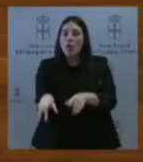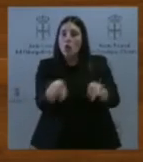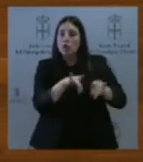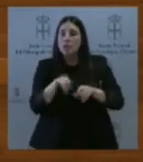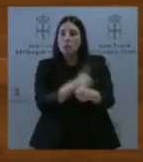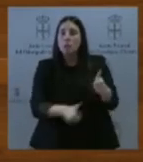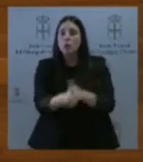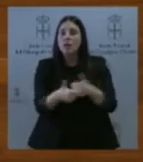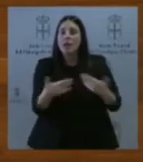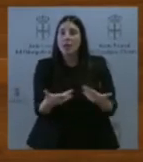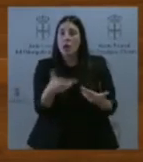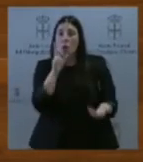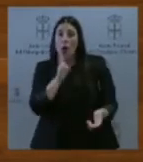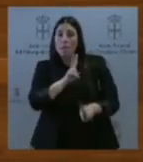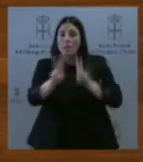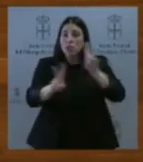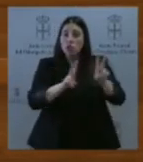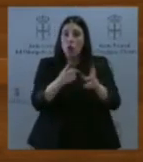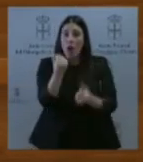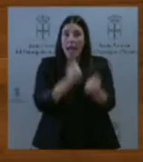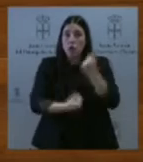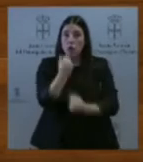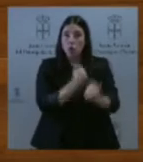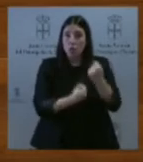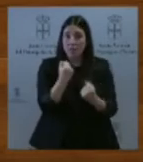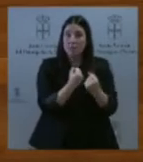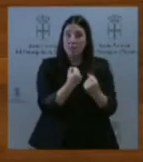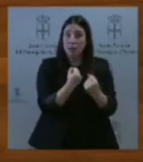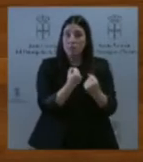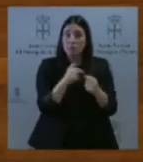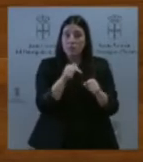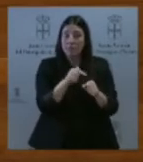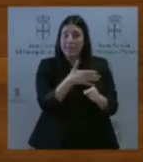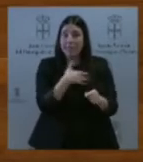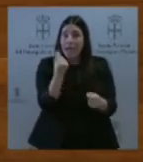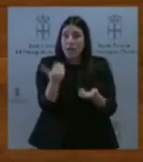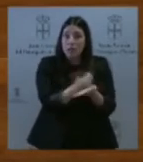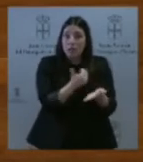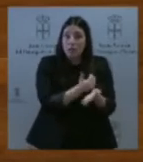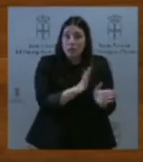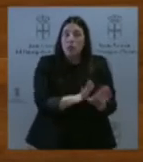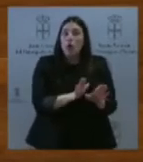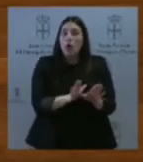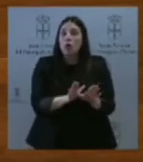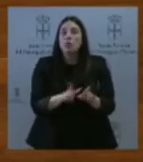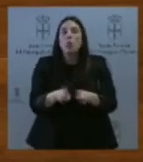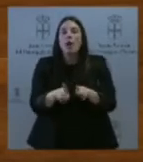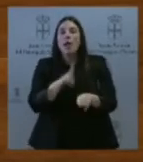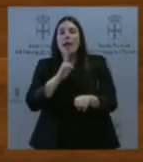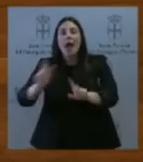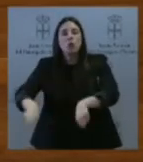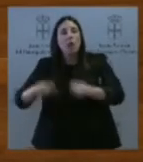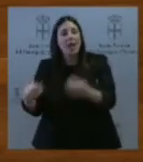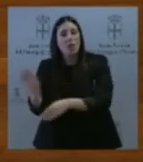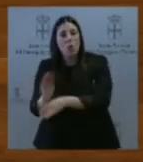Asturias en lugar de un paradigma verde, sostenible y humano. Cuando todos los organismos internacionales e incluso el sentido común están